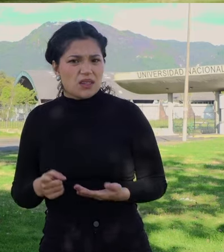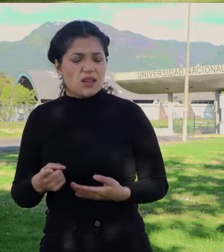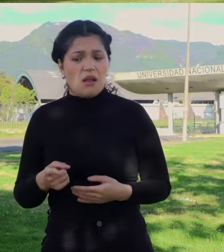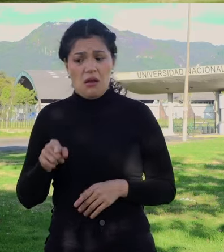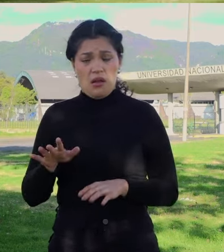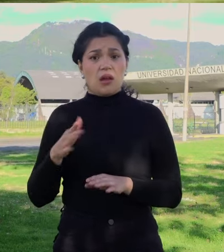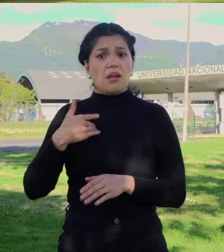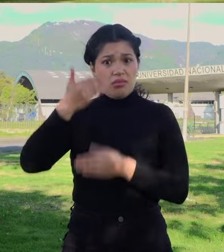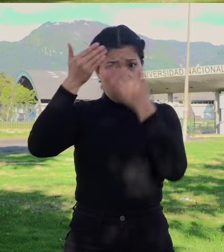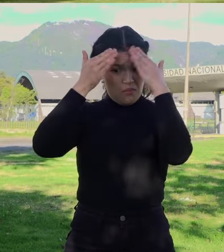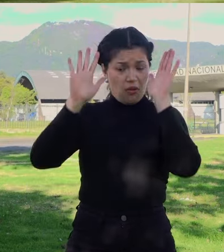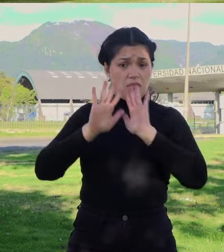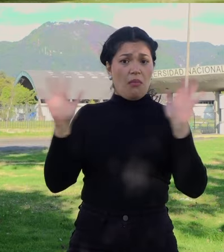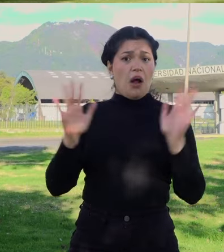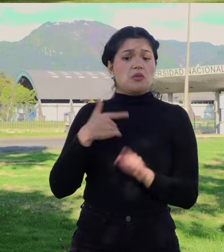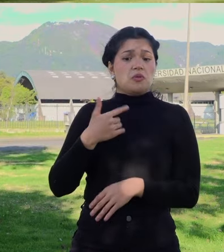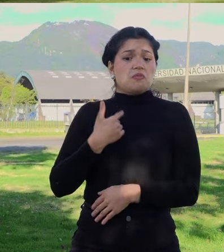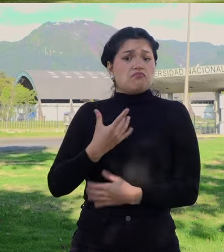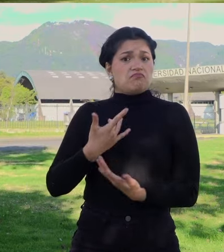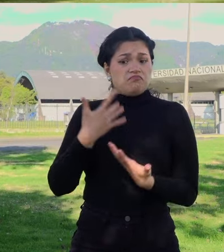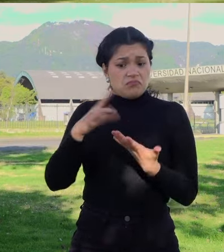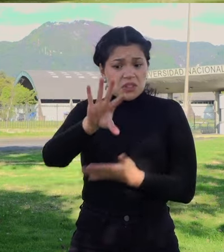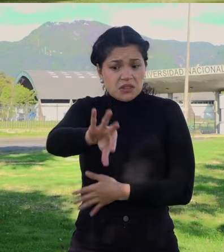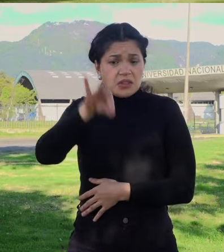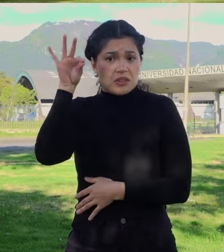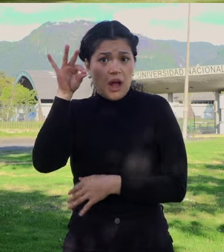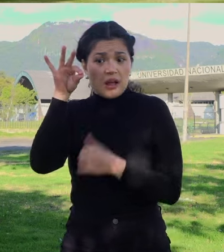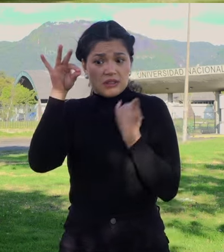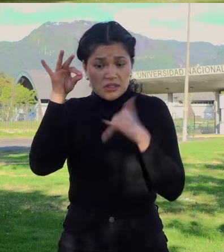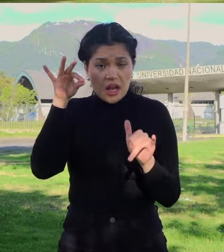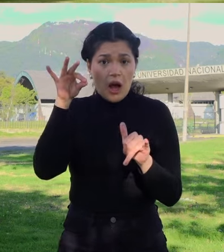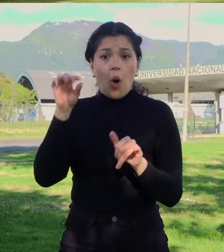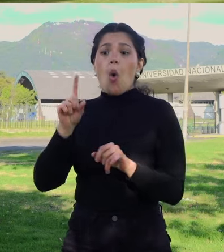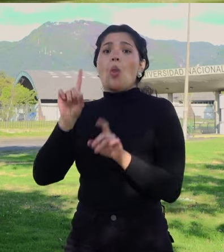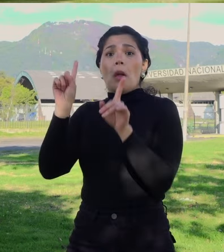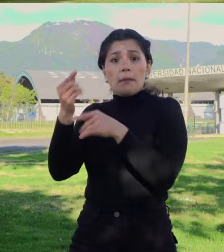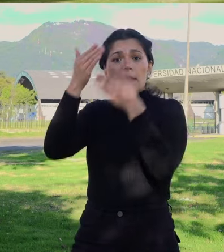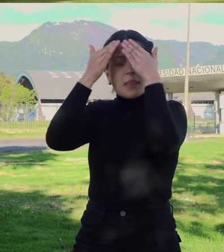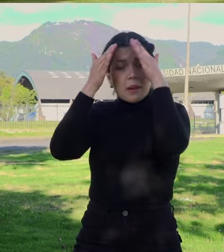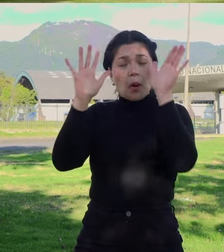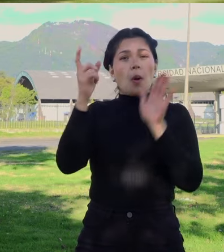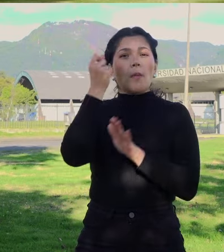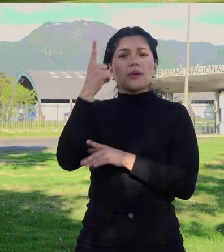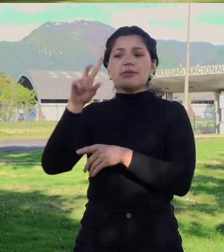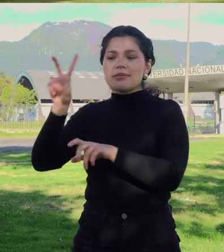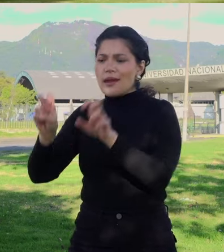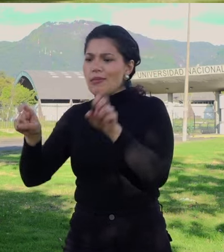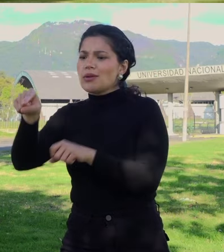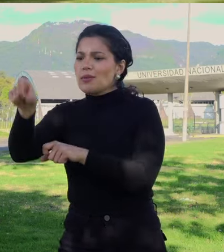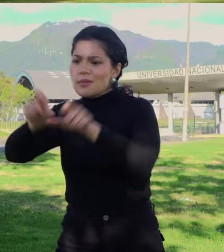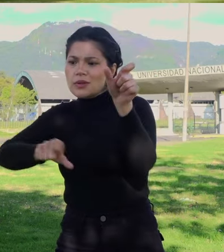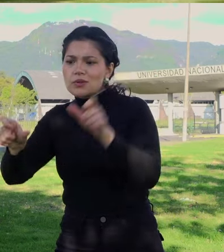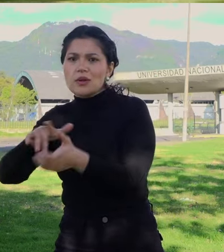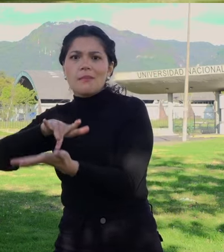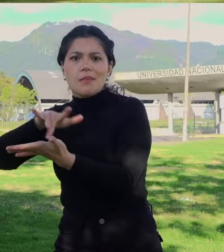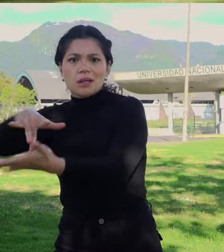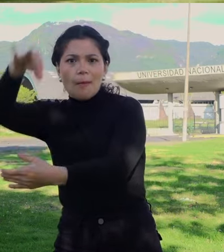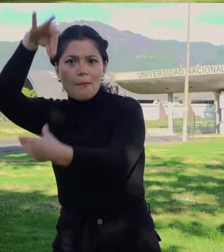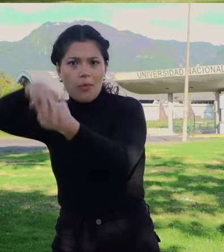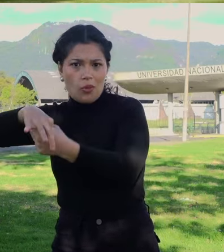simplemente implica una elección directa o la democracia también podría comprender elección indirecta